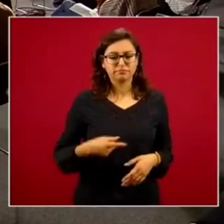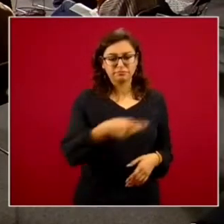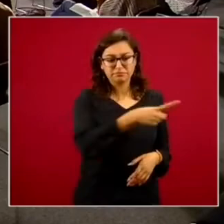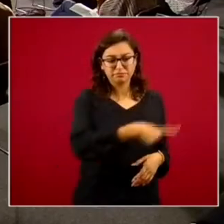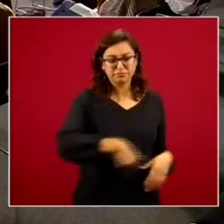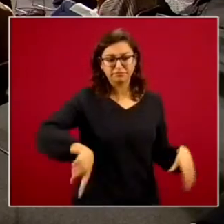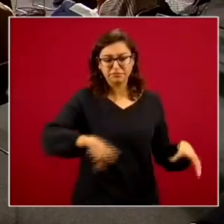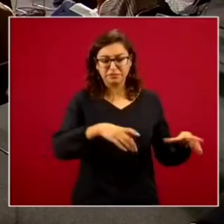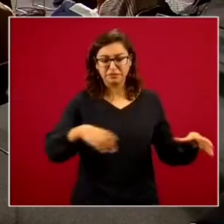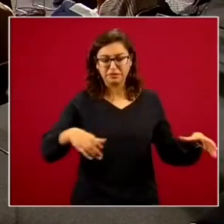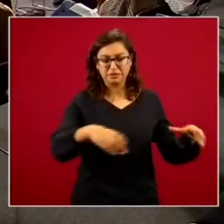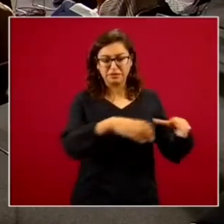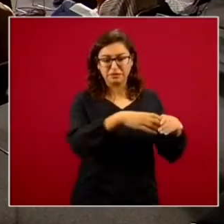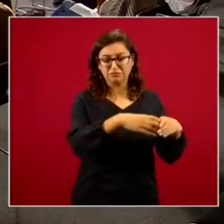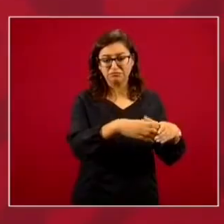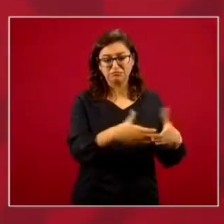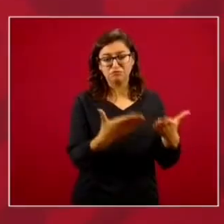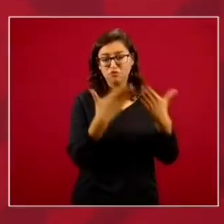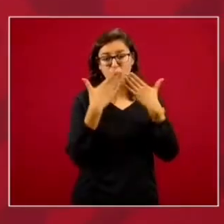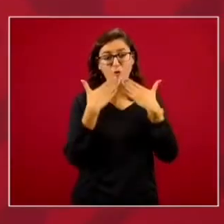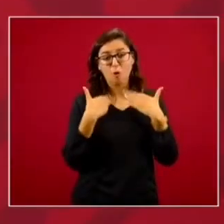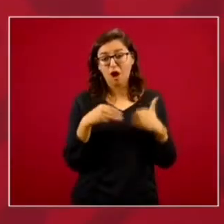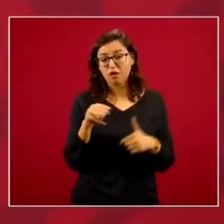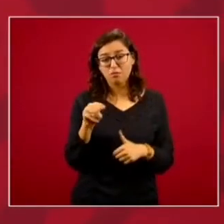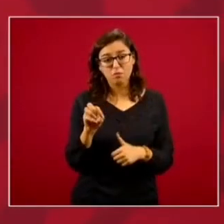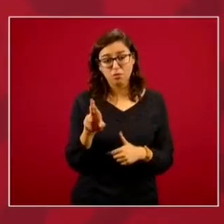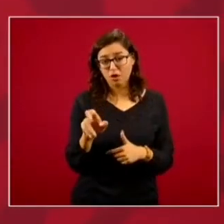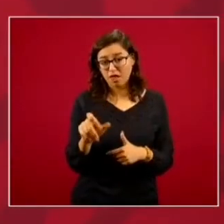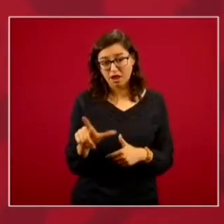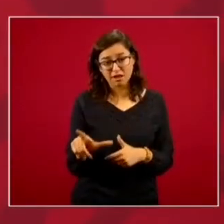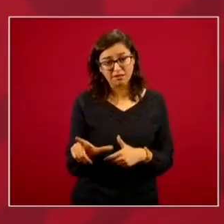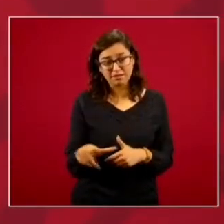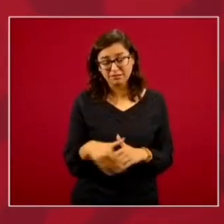están moralmente derrotados.